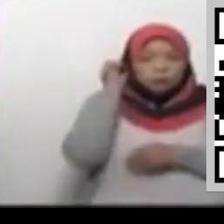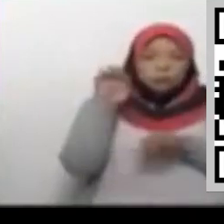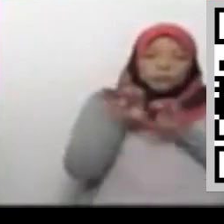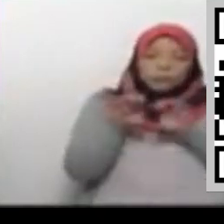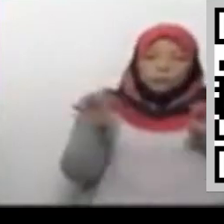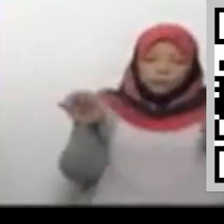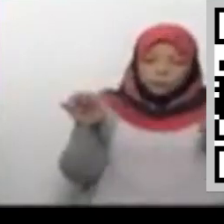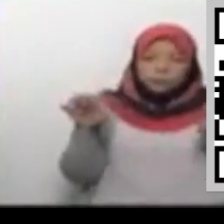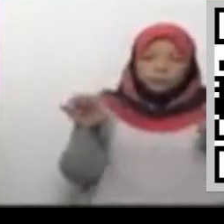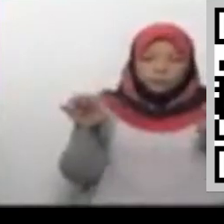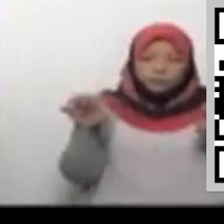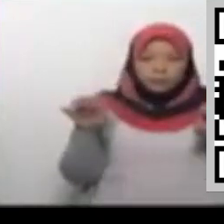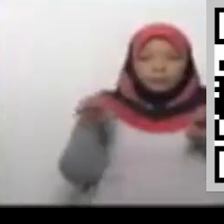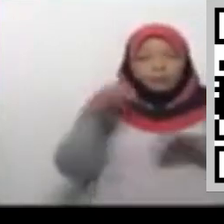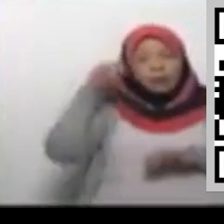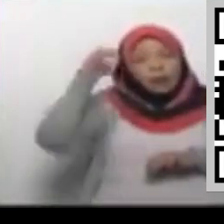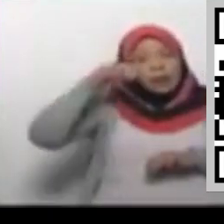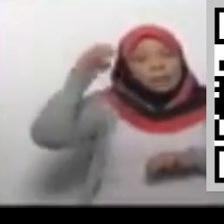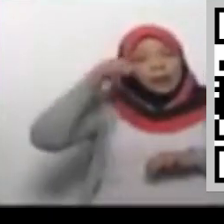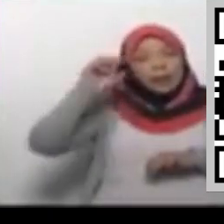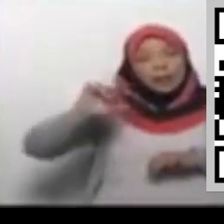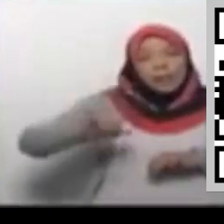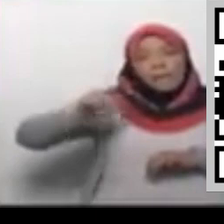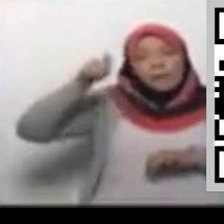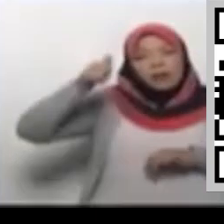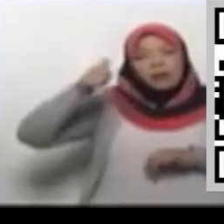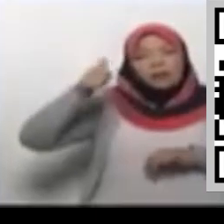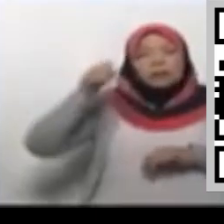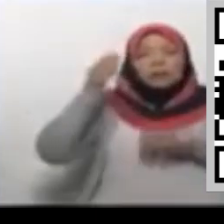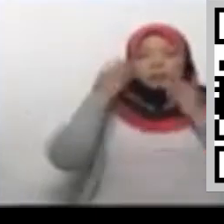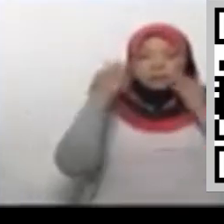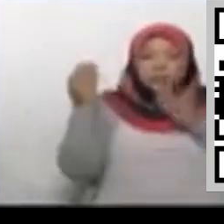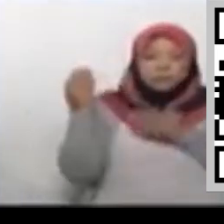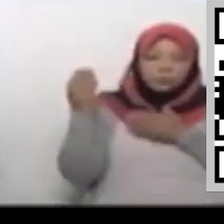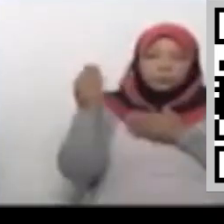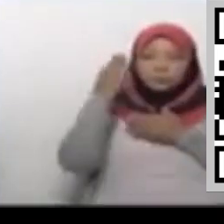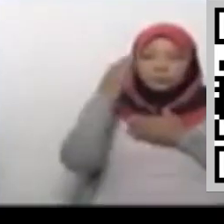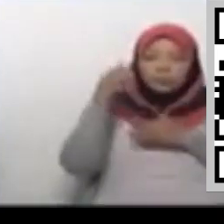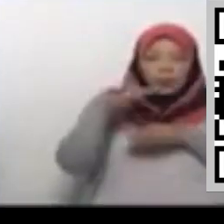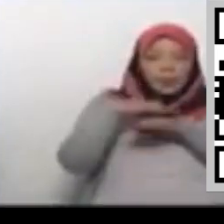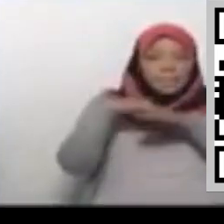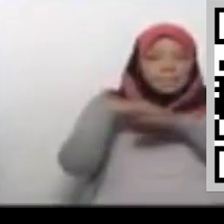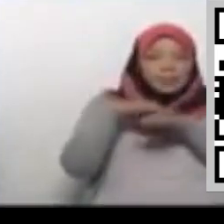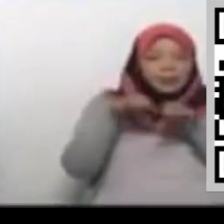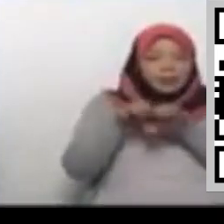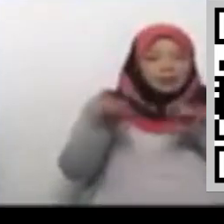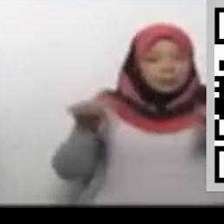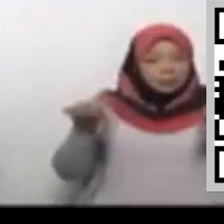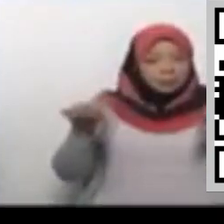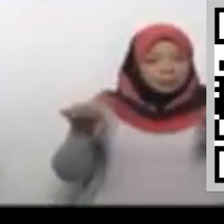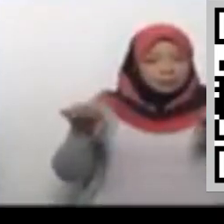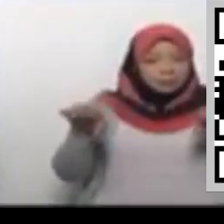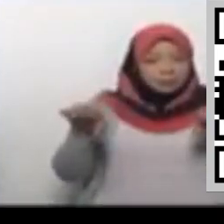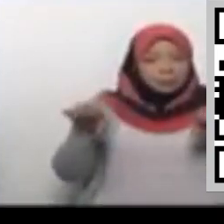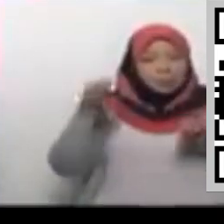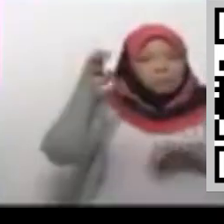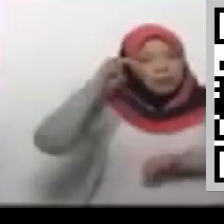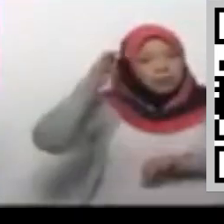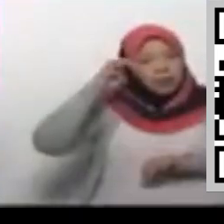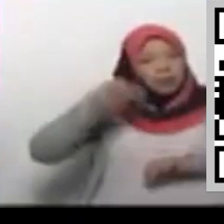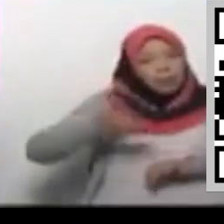la educación la maestra mayor santaella la maestra mayor la llamo